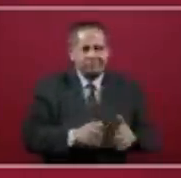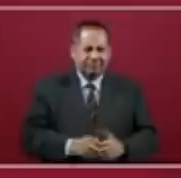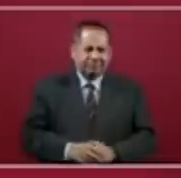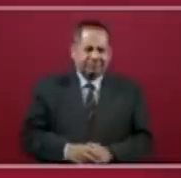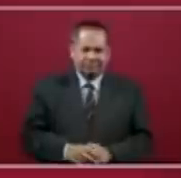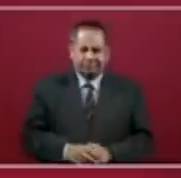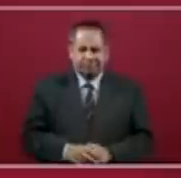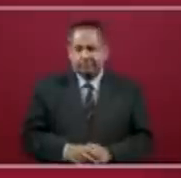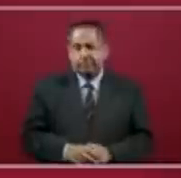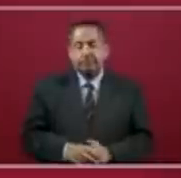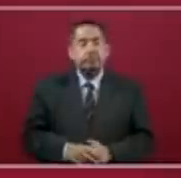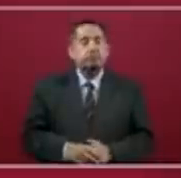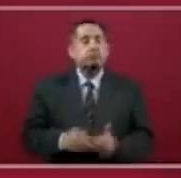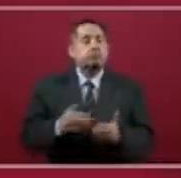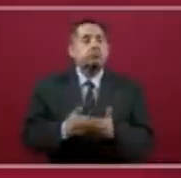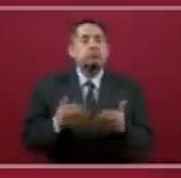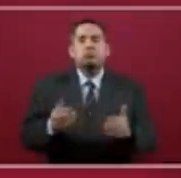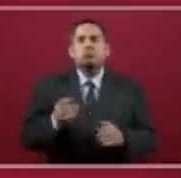de